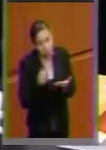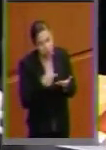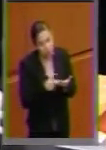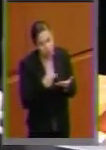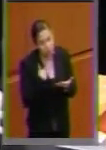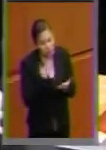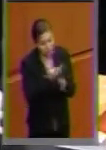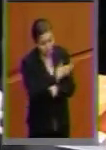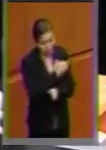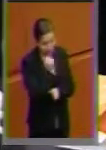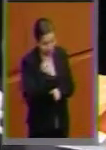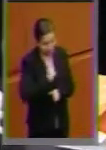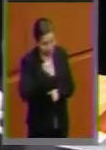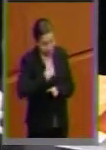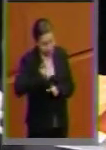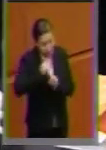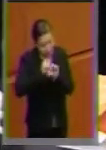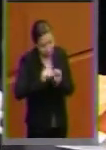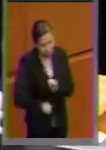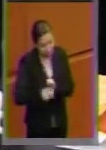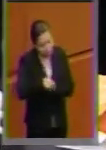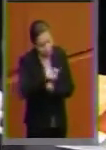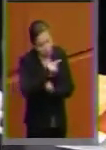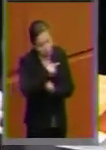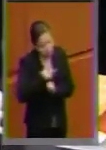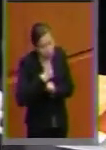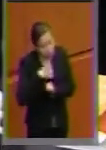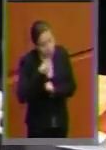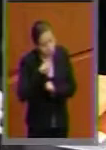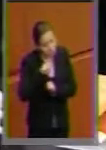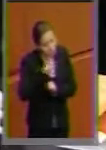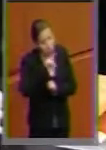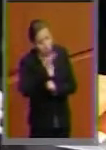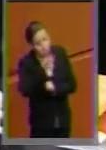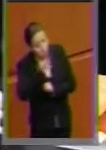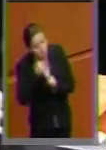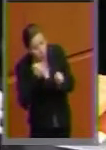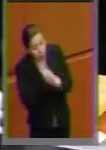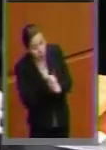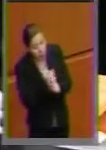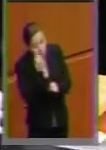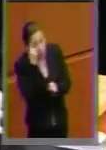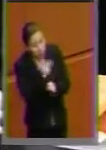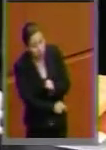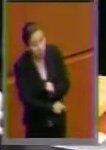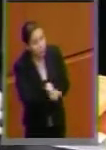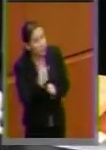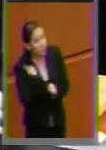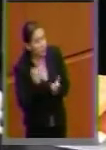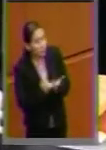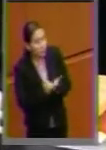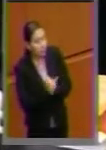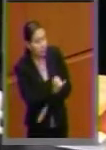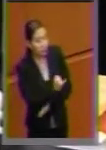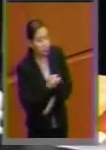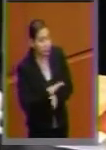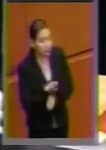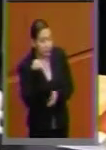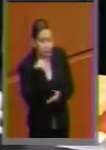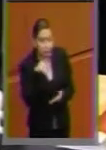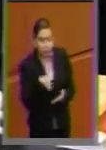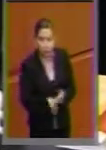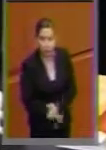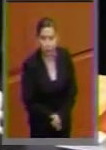sistema tienen que pasar de 30 a 35 años para el término de la prescripción de los delitos